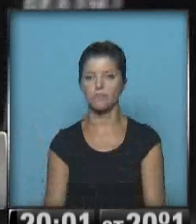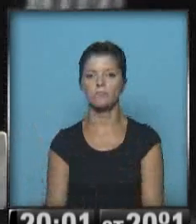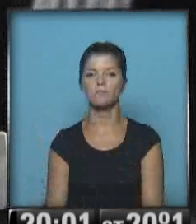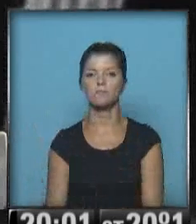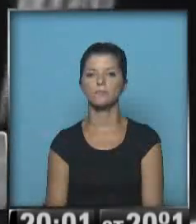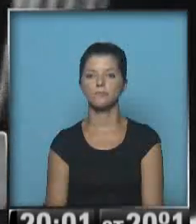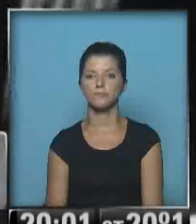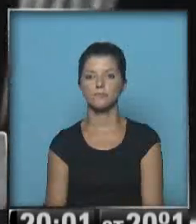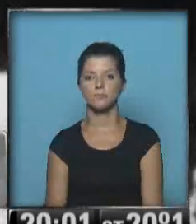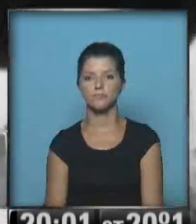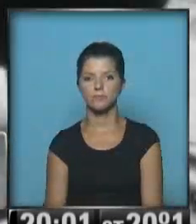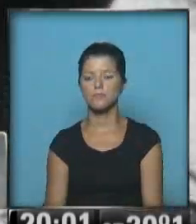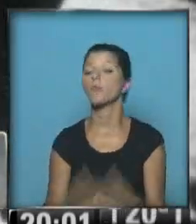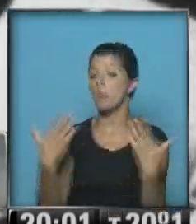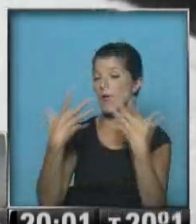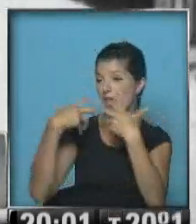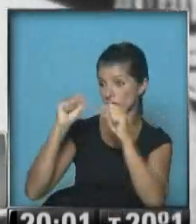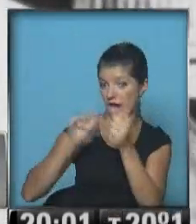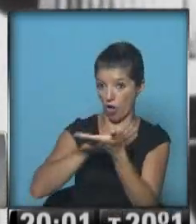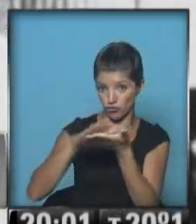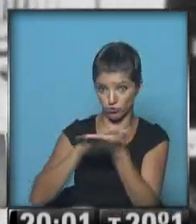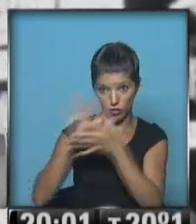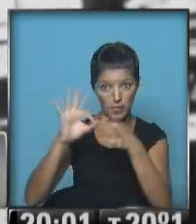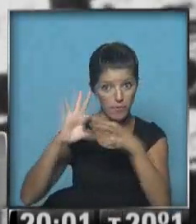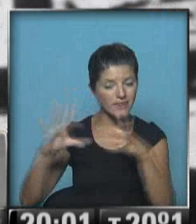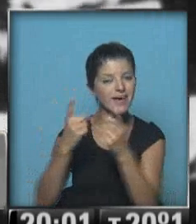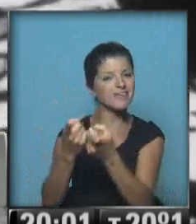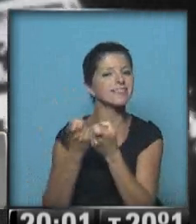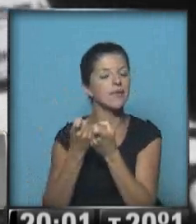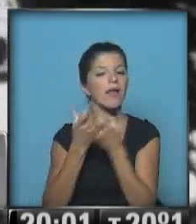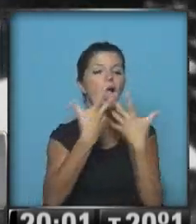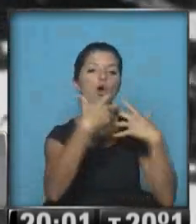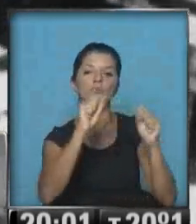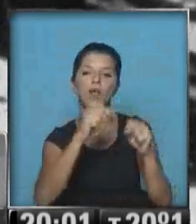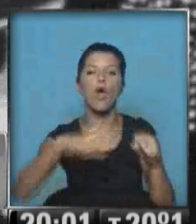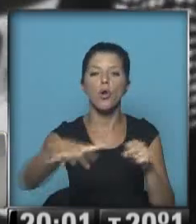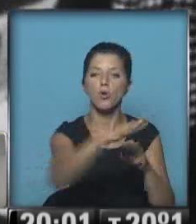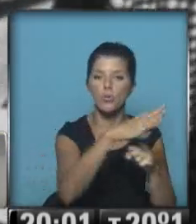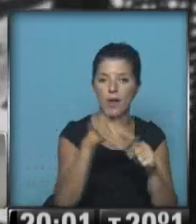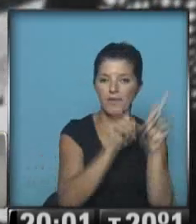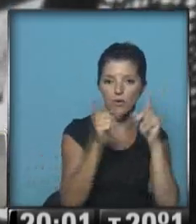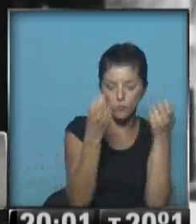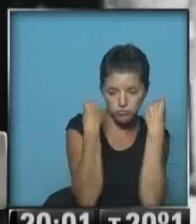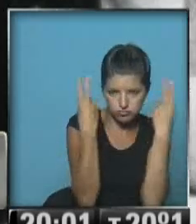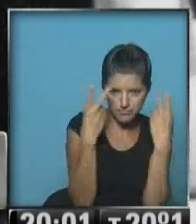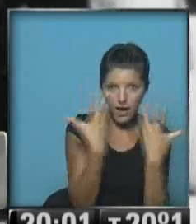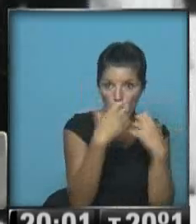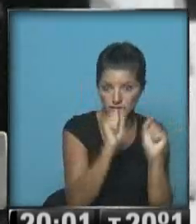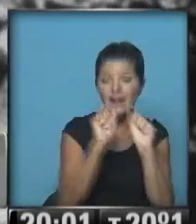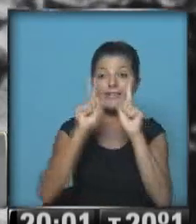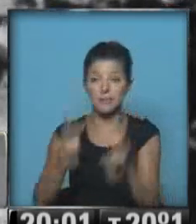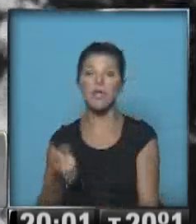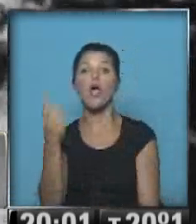democrática para encontrar esa solución democrática era necesario encontrar los escondites de los subversivos y encontrar las